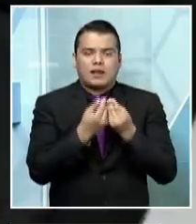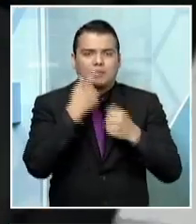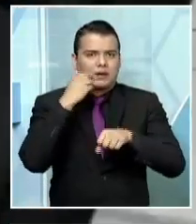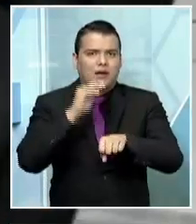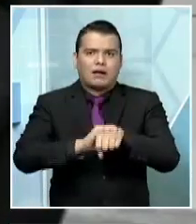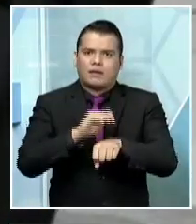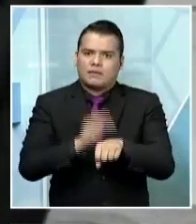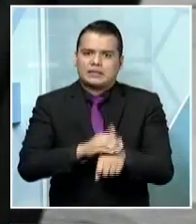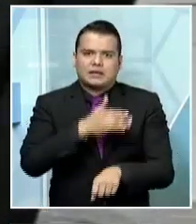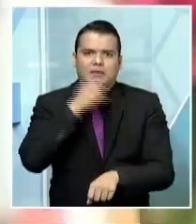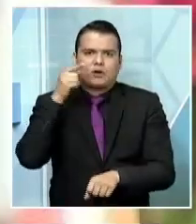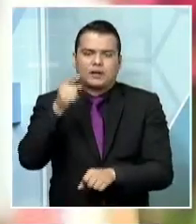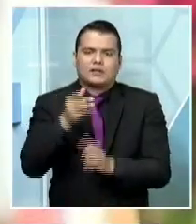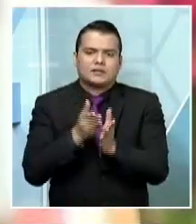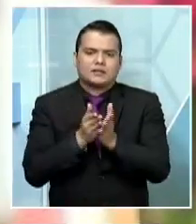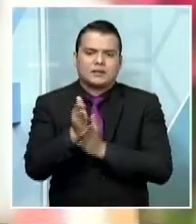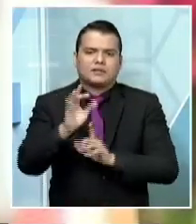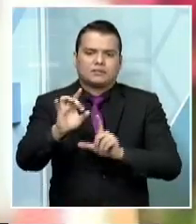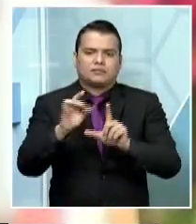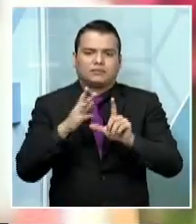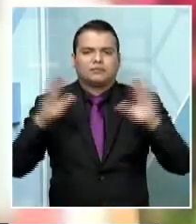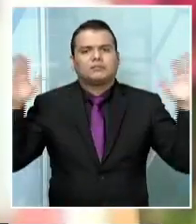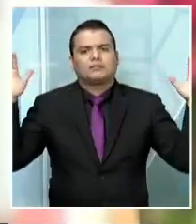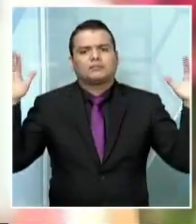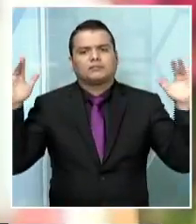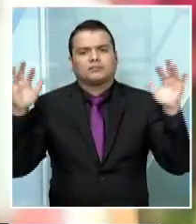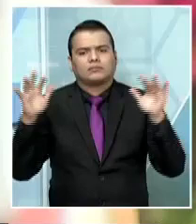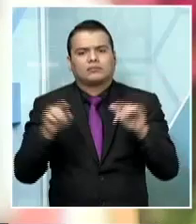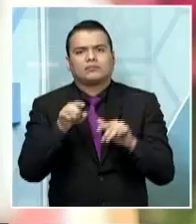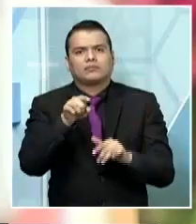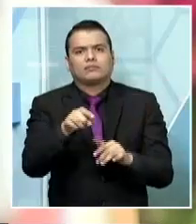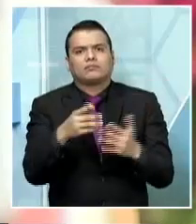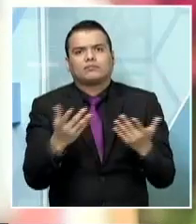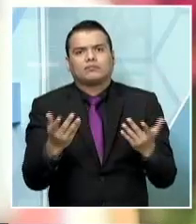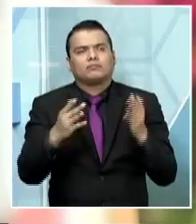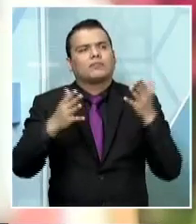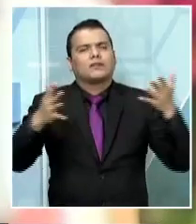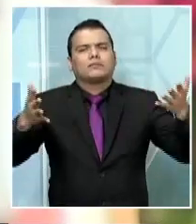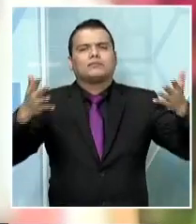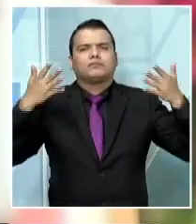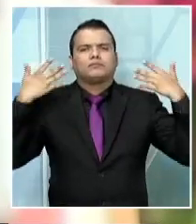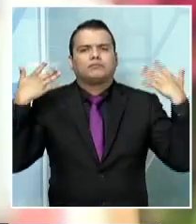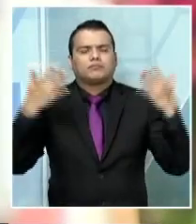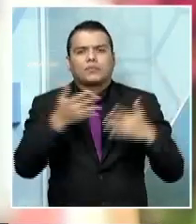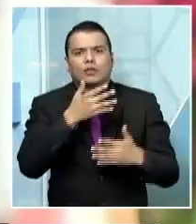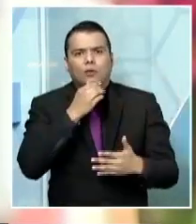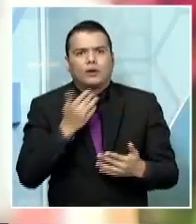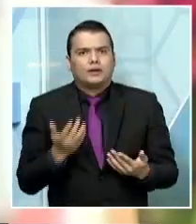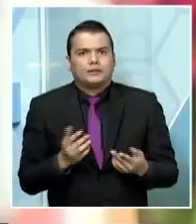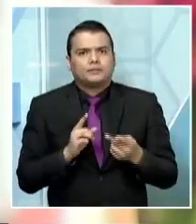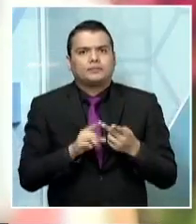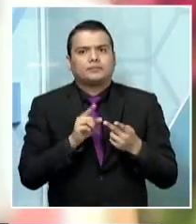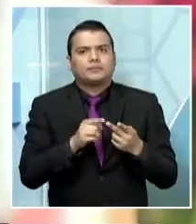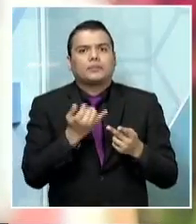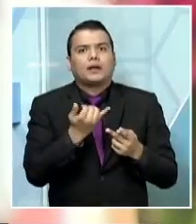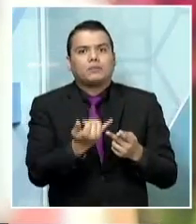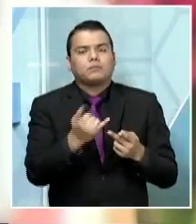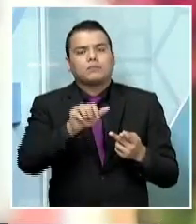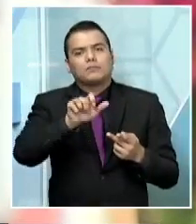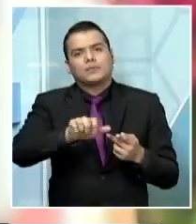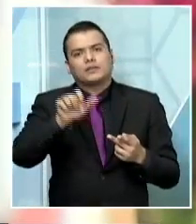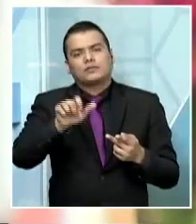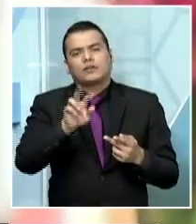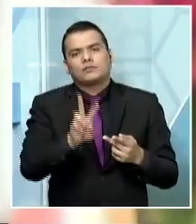mejor opción. Un espacio cerrado donde no hay fluidez del aire. Segundo, en el hemiciclo van 21